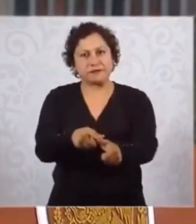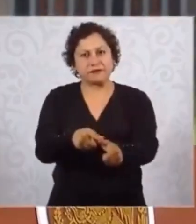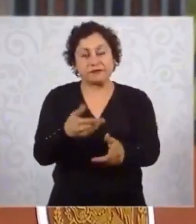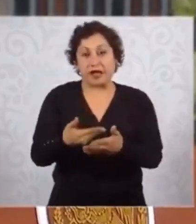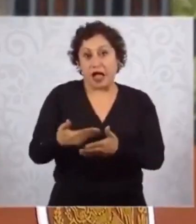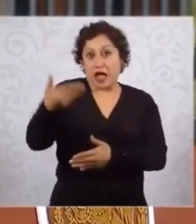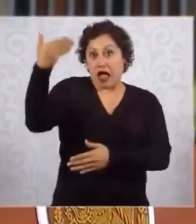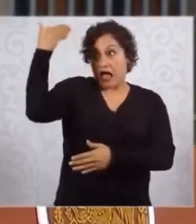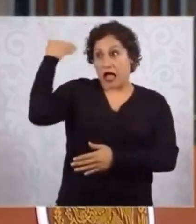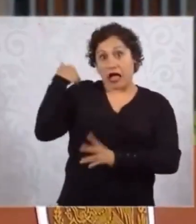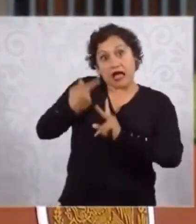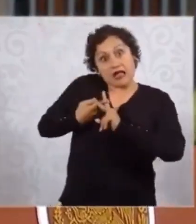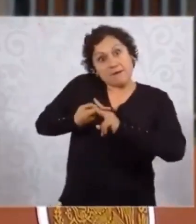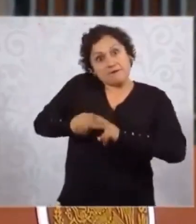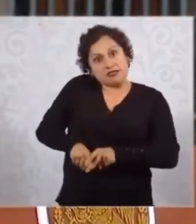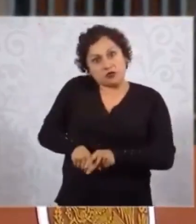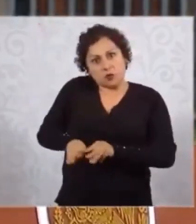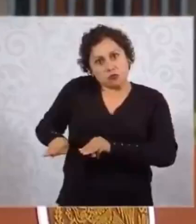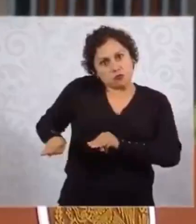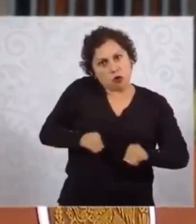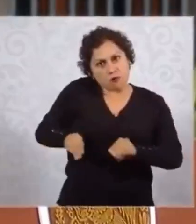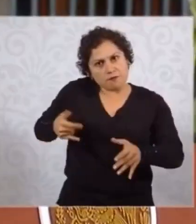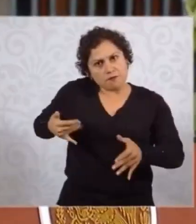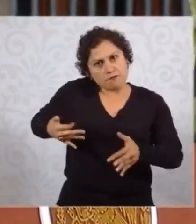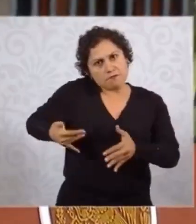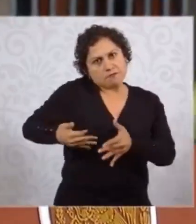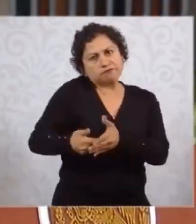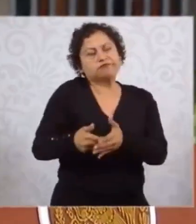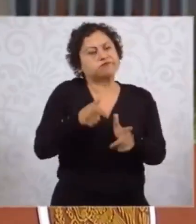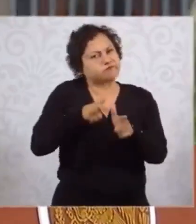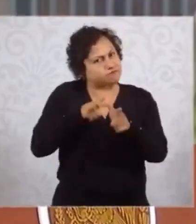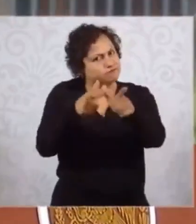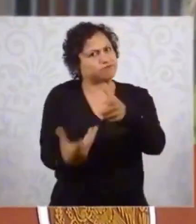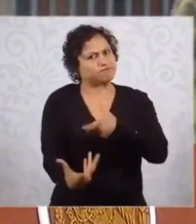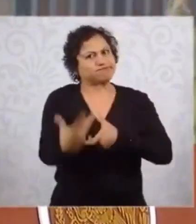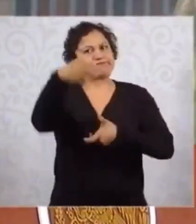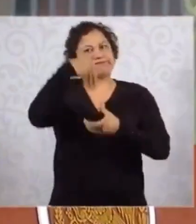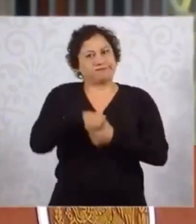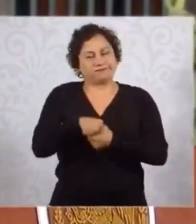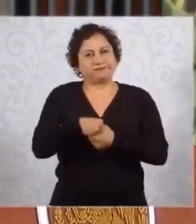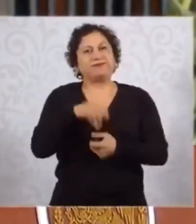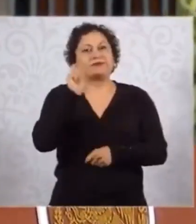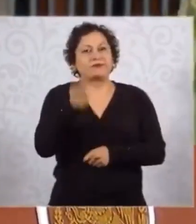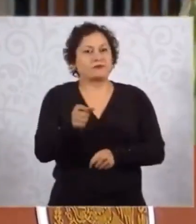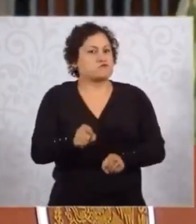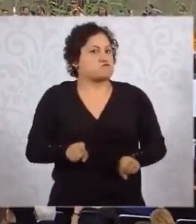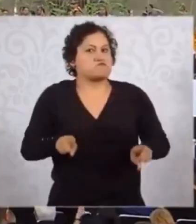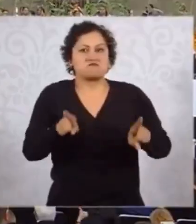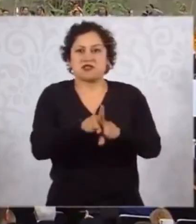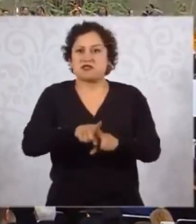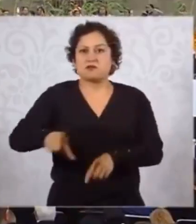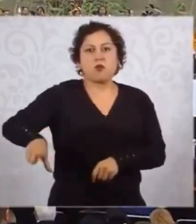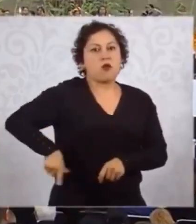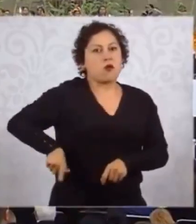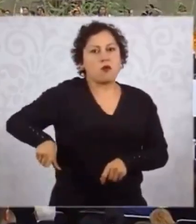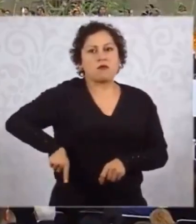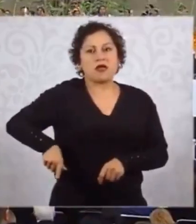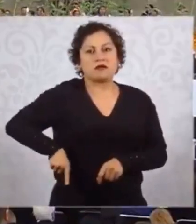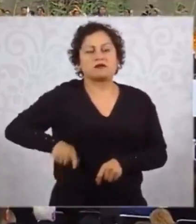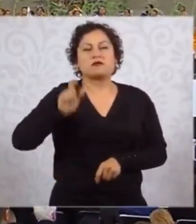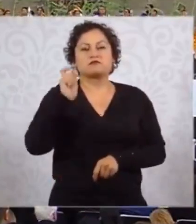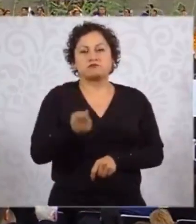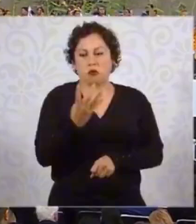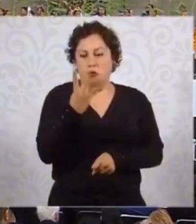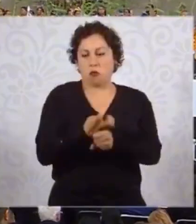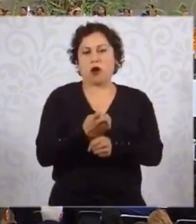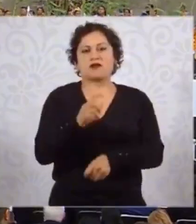nuestro movimiento. Vamos a gobernar con los principios de la cuarta transformación,